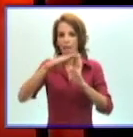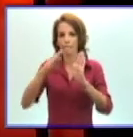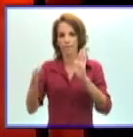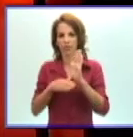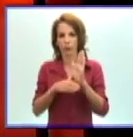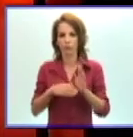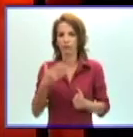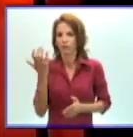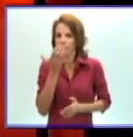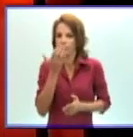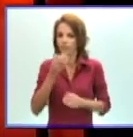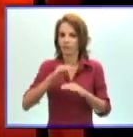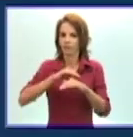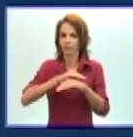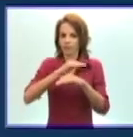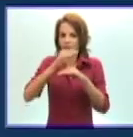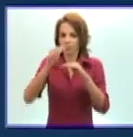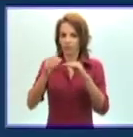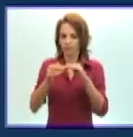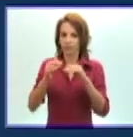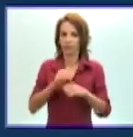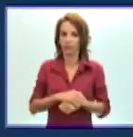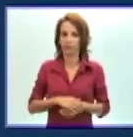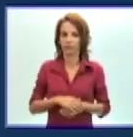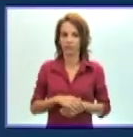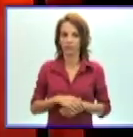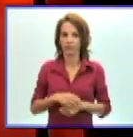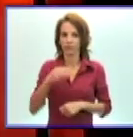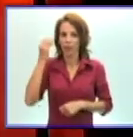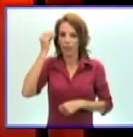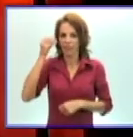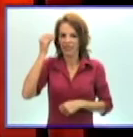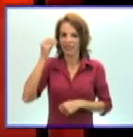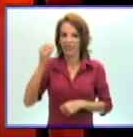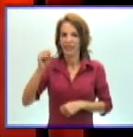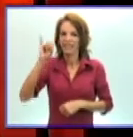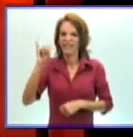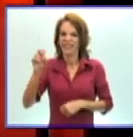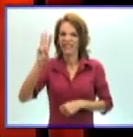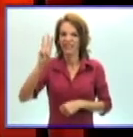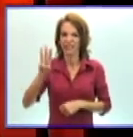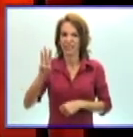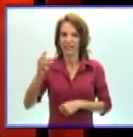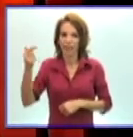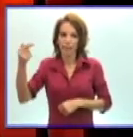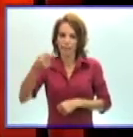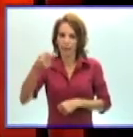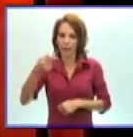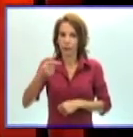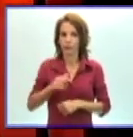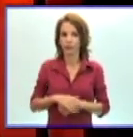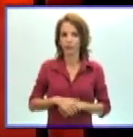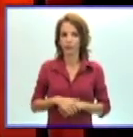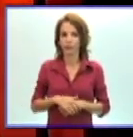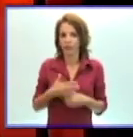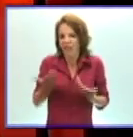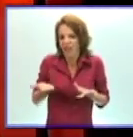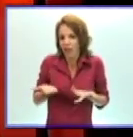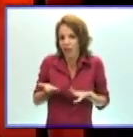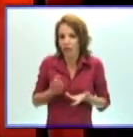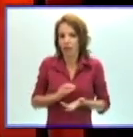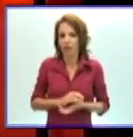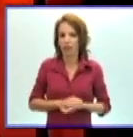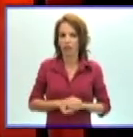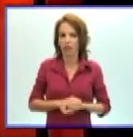Suponiendo que los valores sean 63 y 60, lo resto, ¿y qué valor me da? Me da 3